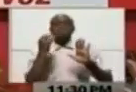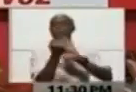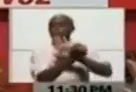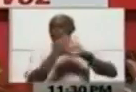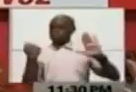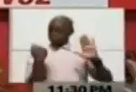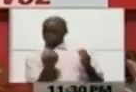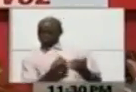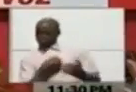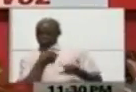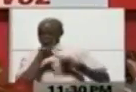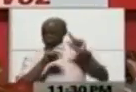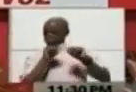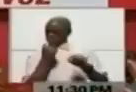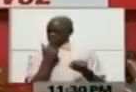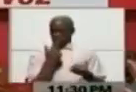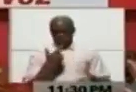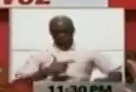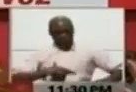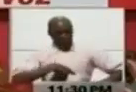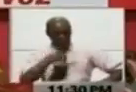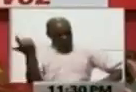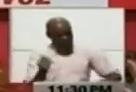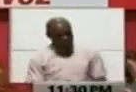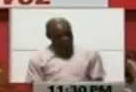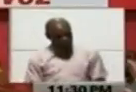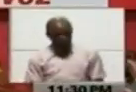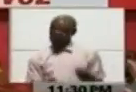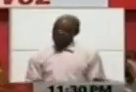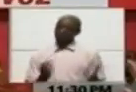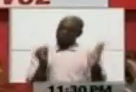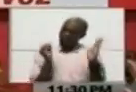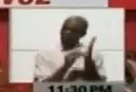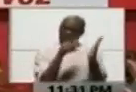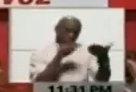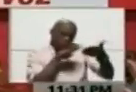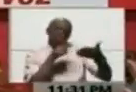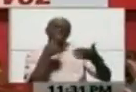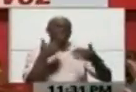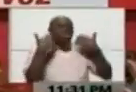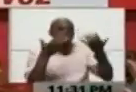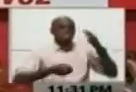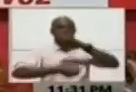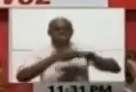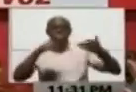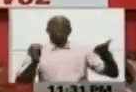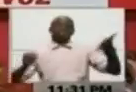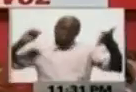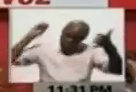es inminente, se sinvergüenza, va. Falta aquí sinvergüenza. No está aquí sinvergüenza, métele ahí